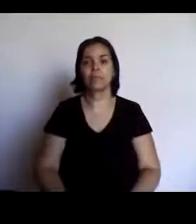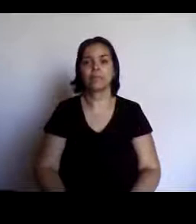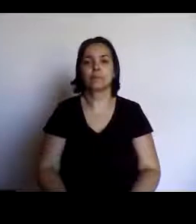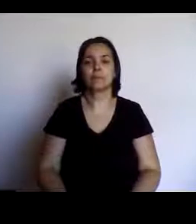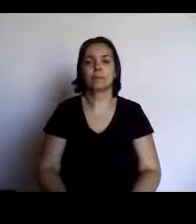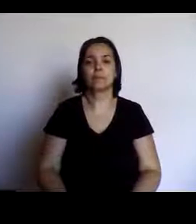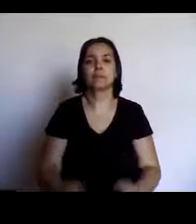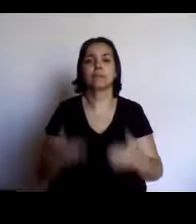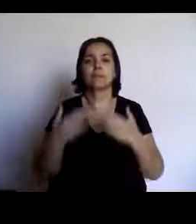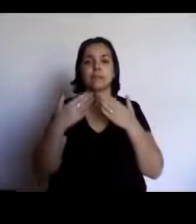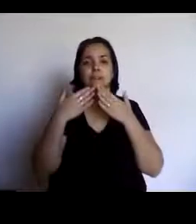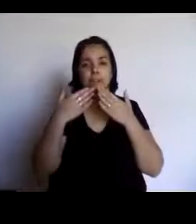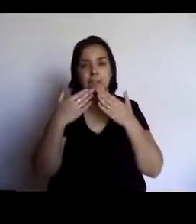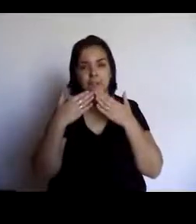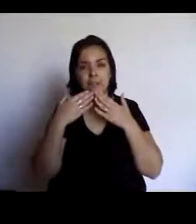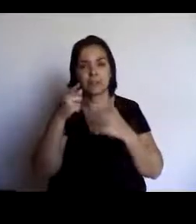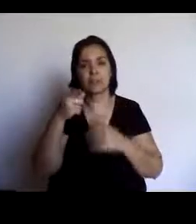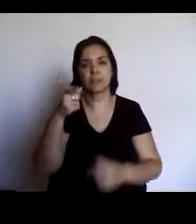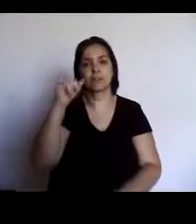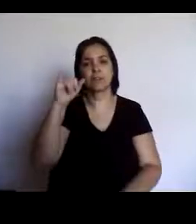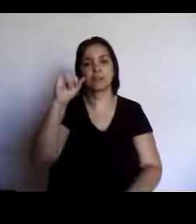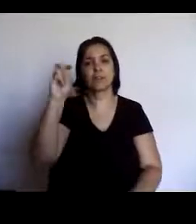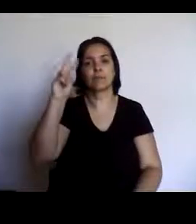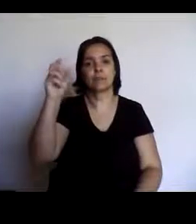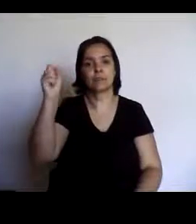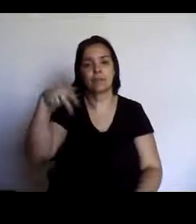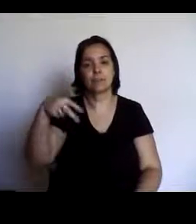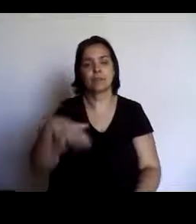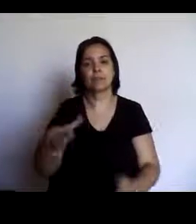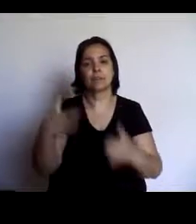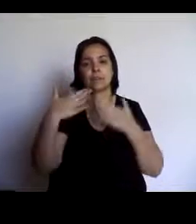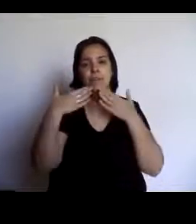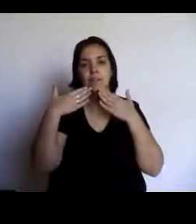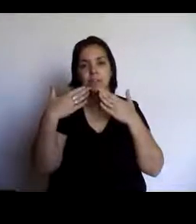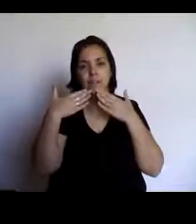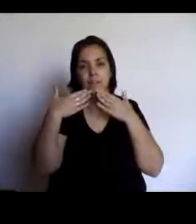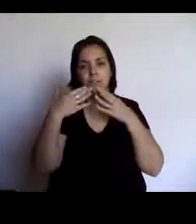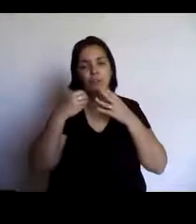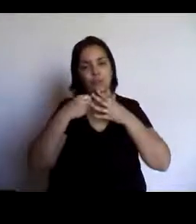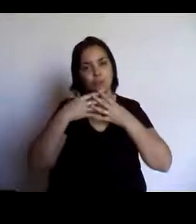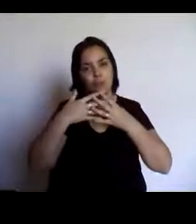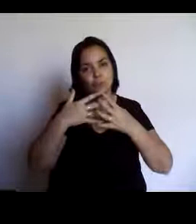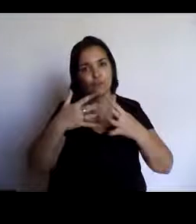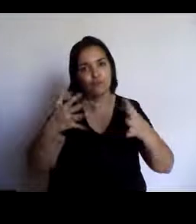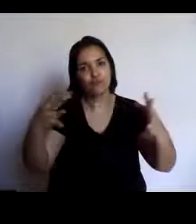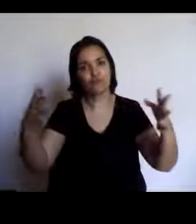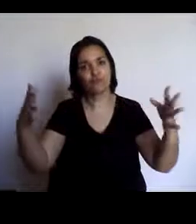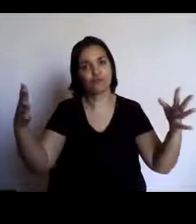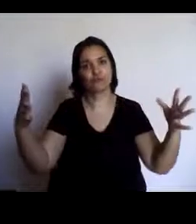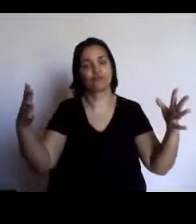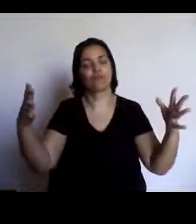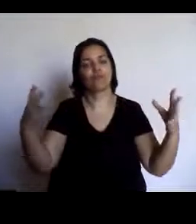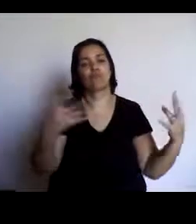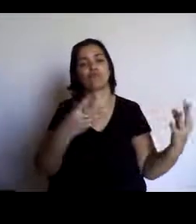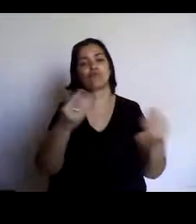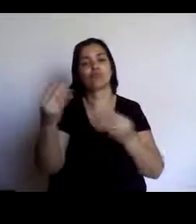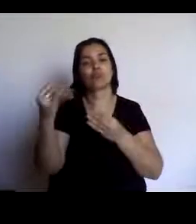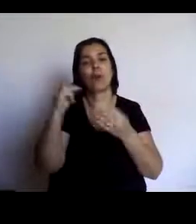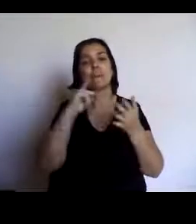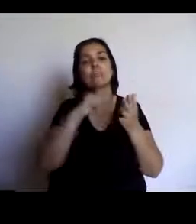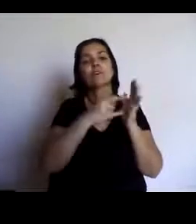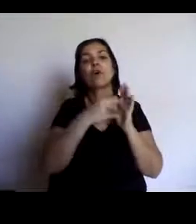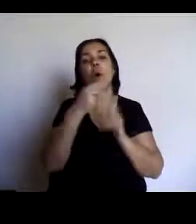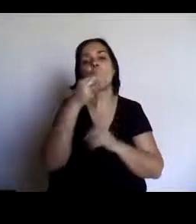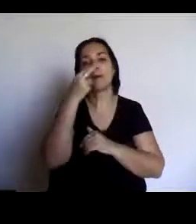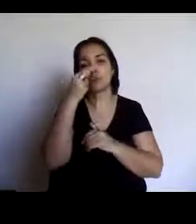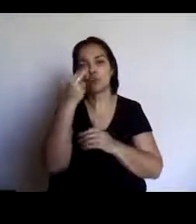Gracias a ti, Iván, y gracias a ese despliegue de proyectos muy interesantes, sobre todo todos